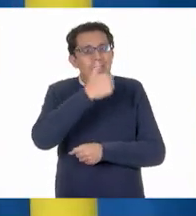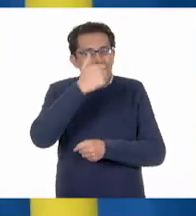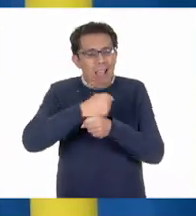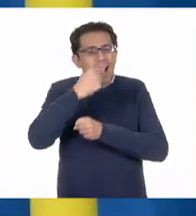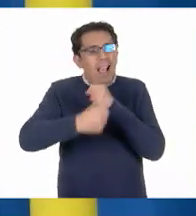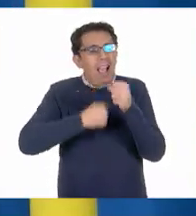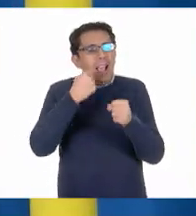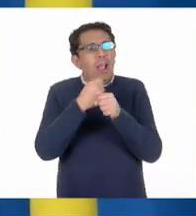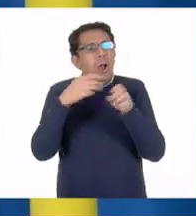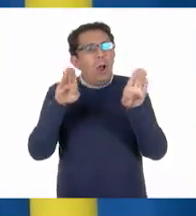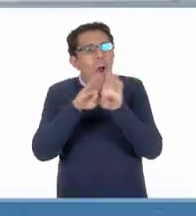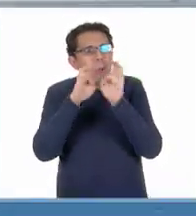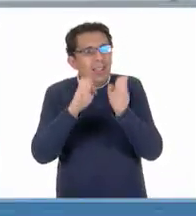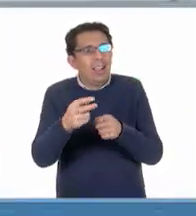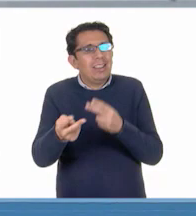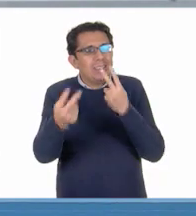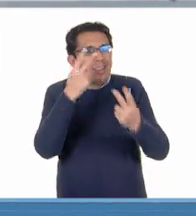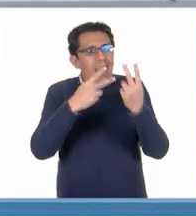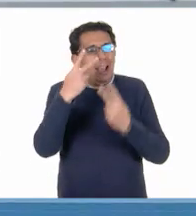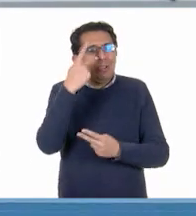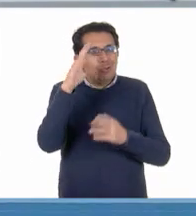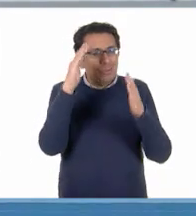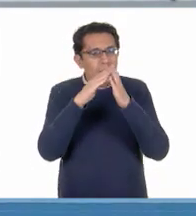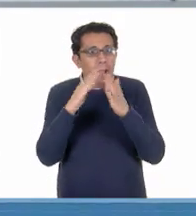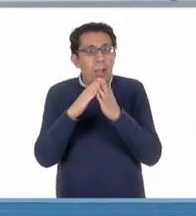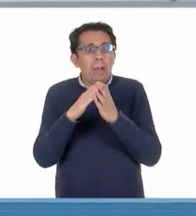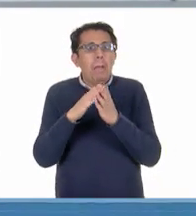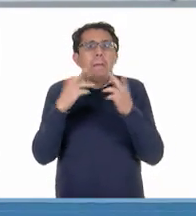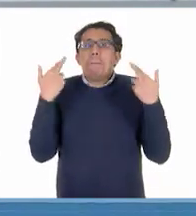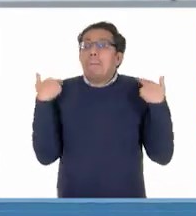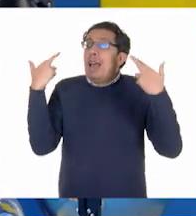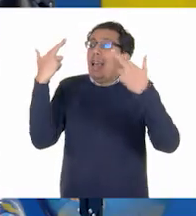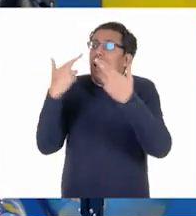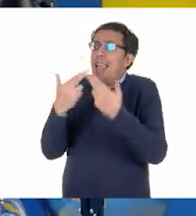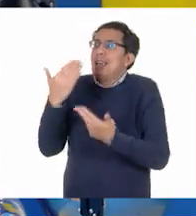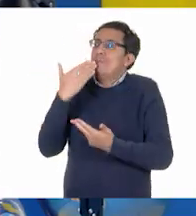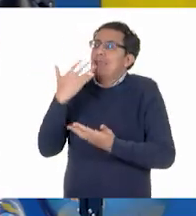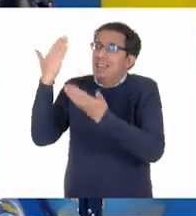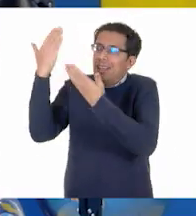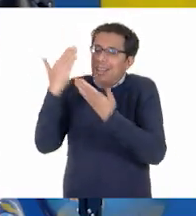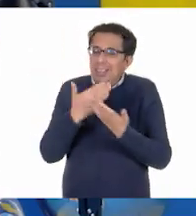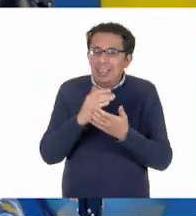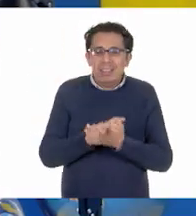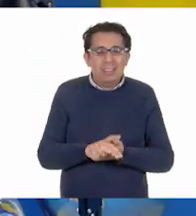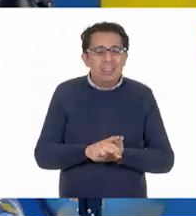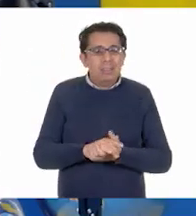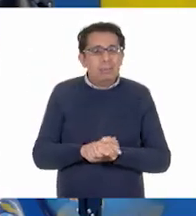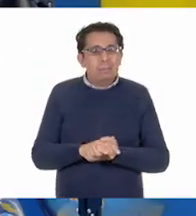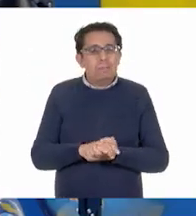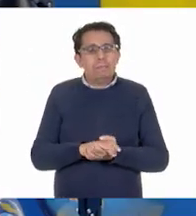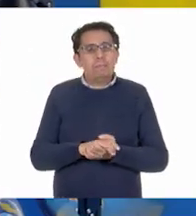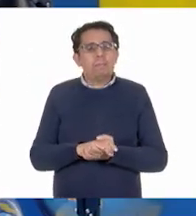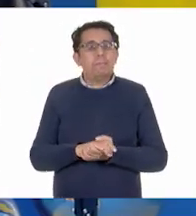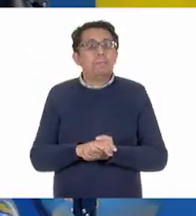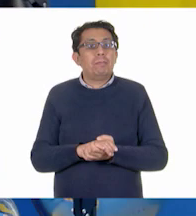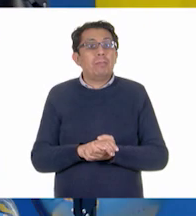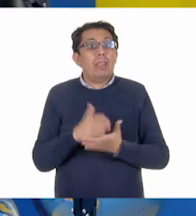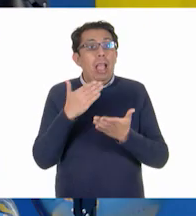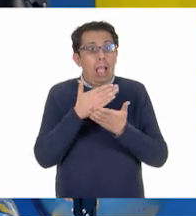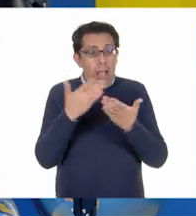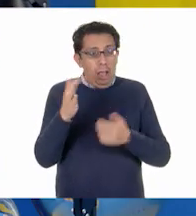están viendo desde sus casas? Maestra, qué bueno que llegó. Así es. Y bueno, ahora sí nos podemos